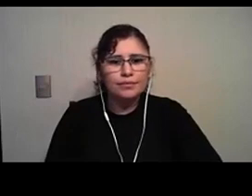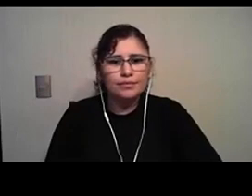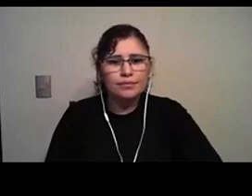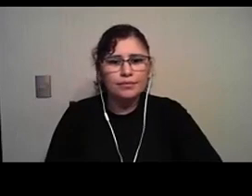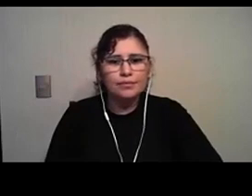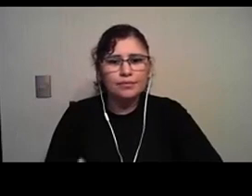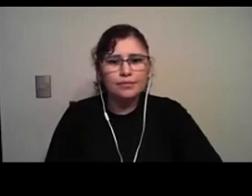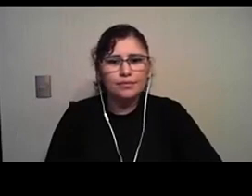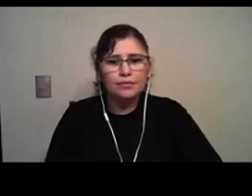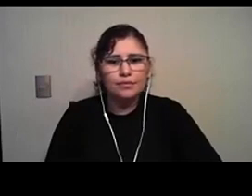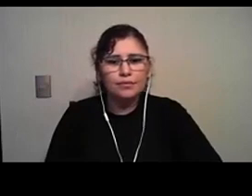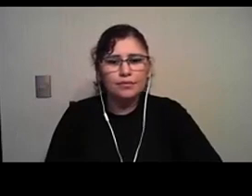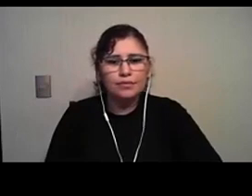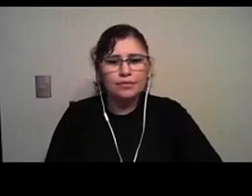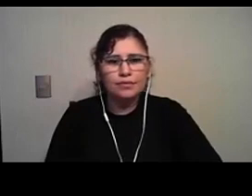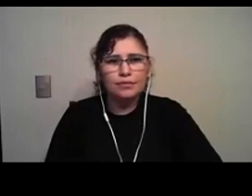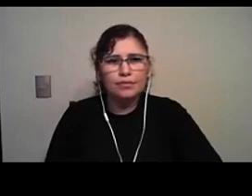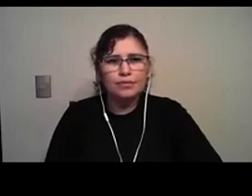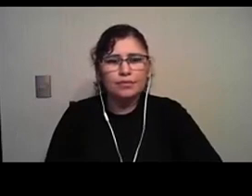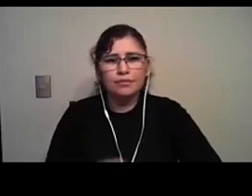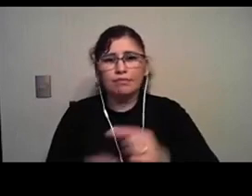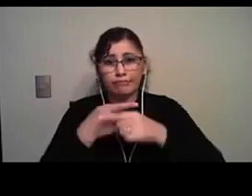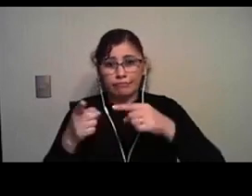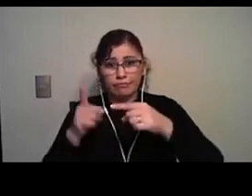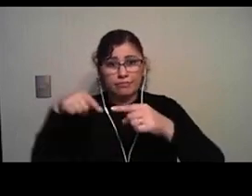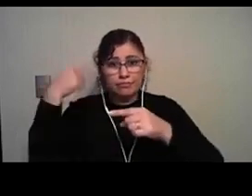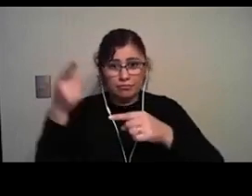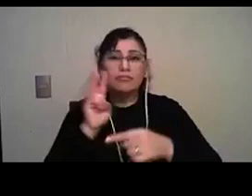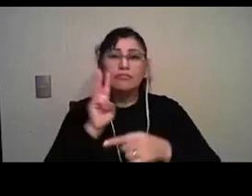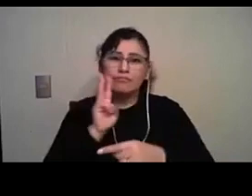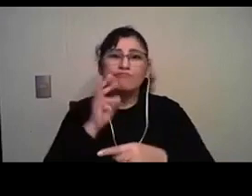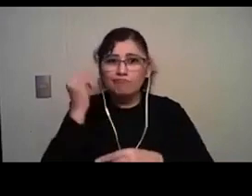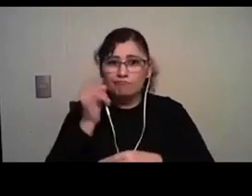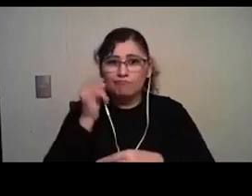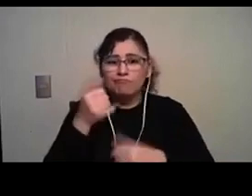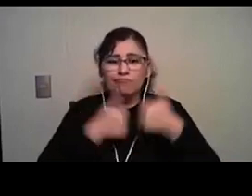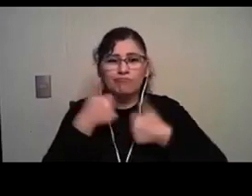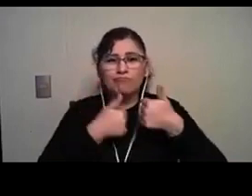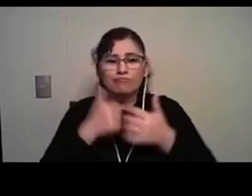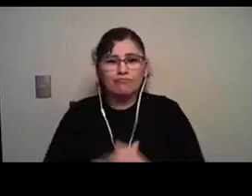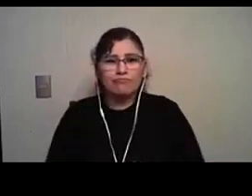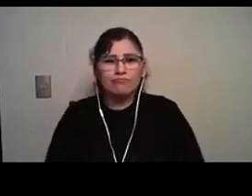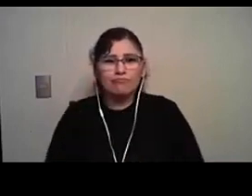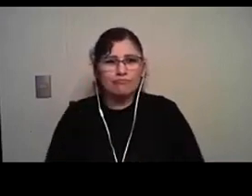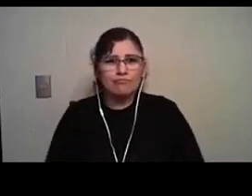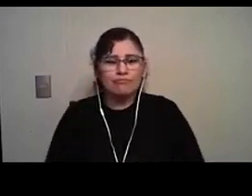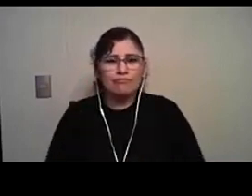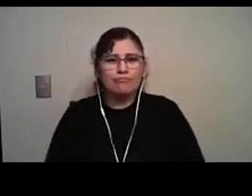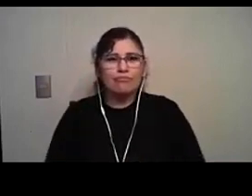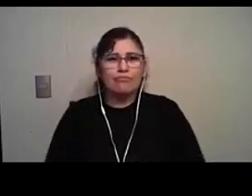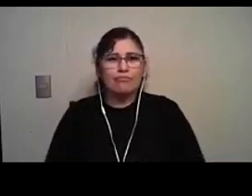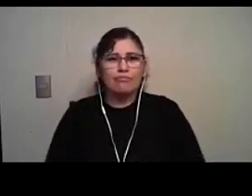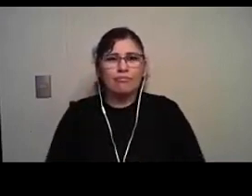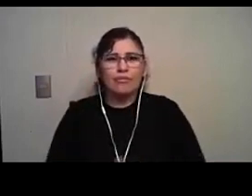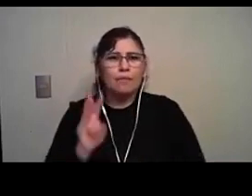Sí, la próxima evaluación, de acuerdo al programa que yo hice, corresponde al próximo miércoles, ya miércoles